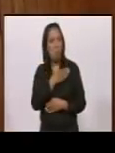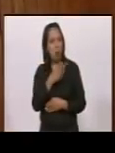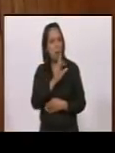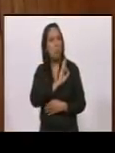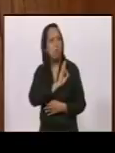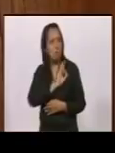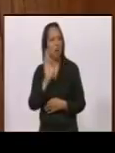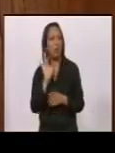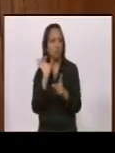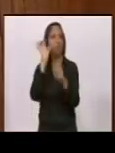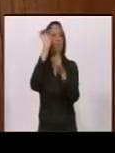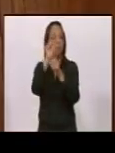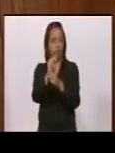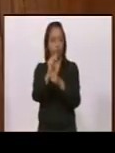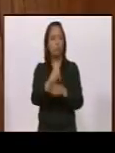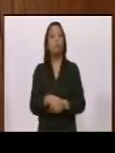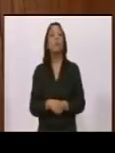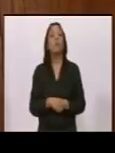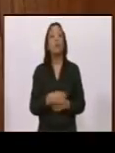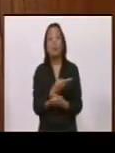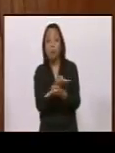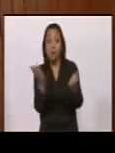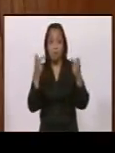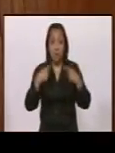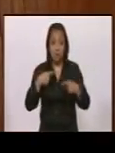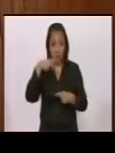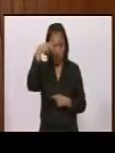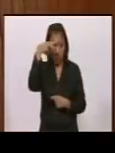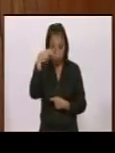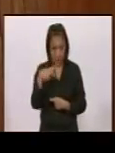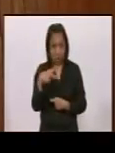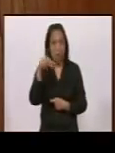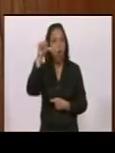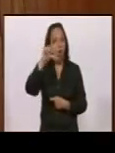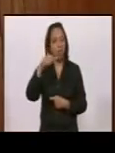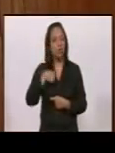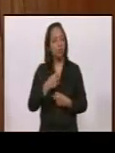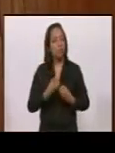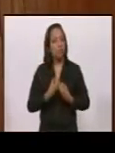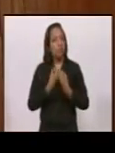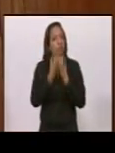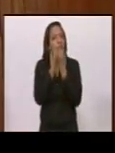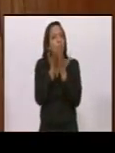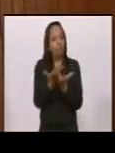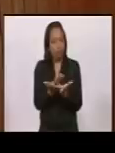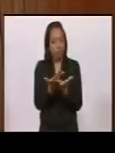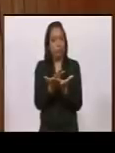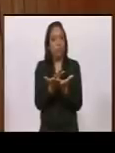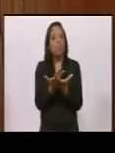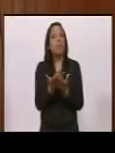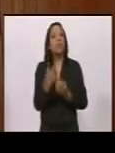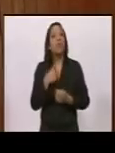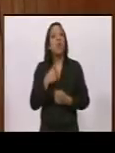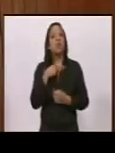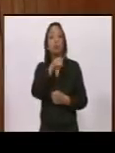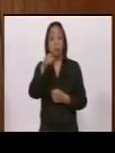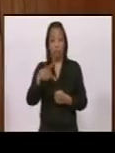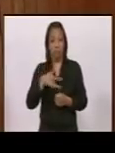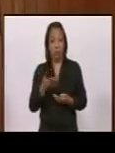suceder. A todos los mexicanos, hoy les expreso: refrendaré su